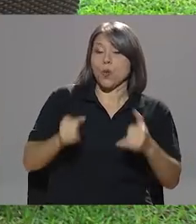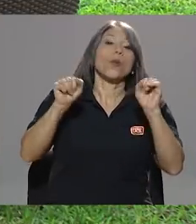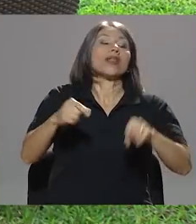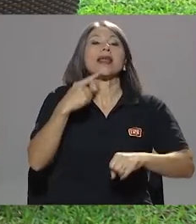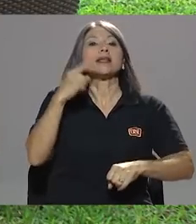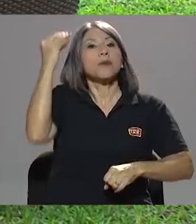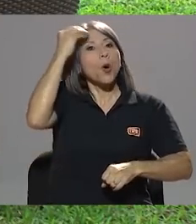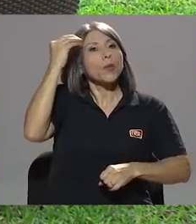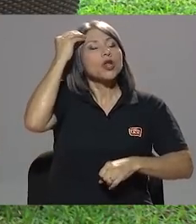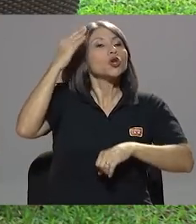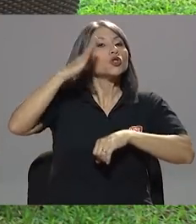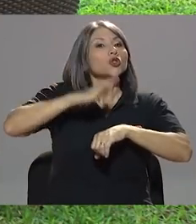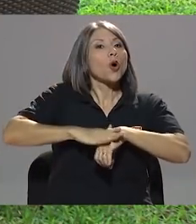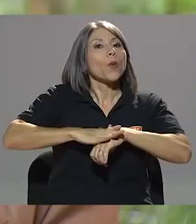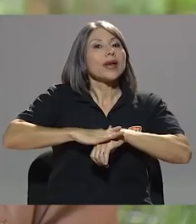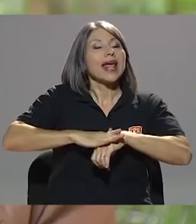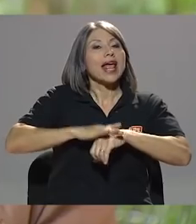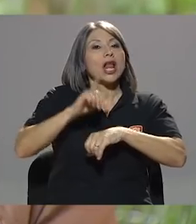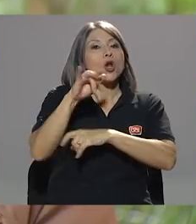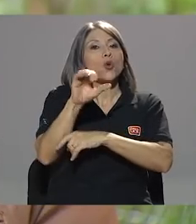dar su opinión de Don Luis Guillermo Costos Solís.